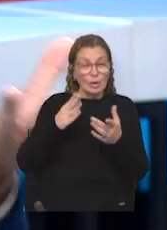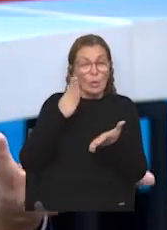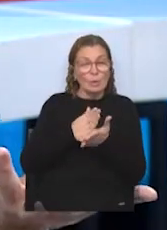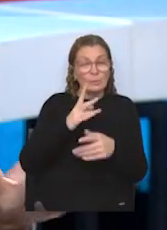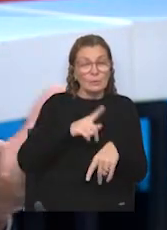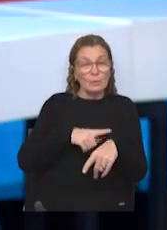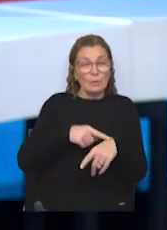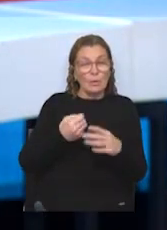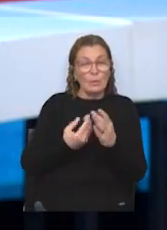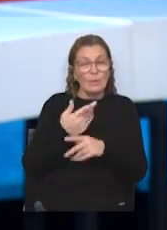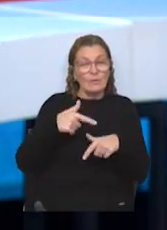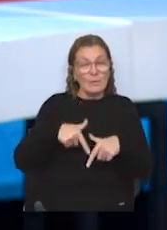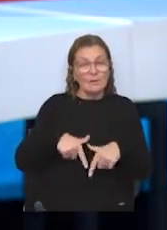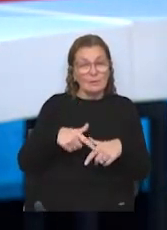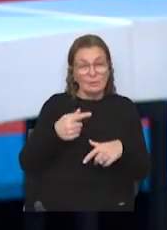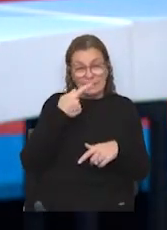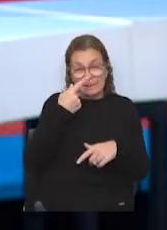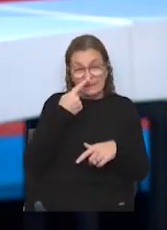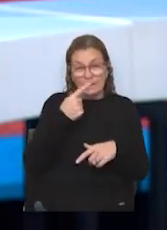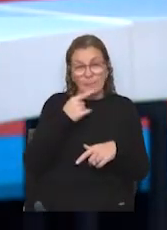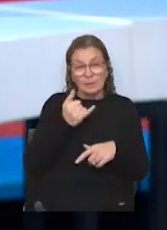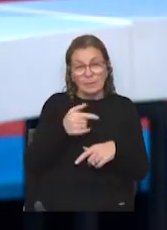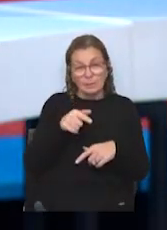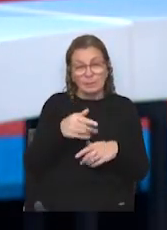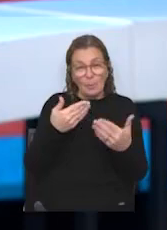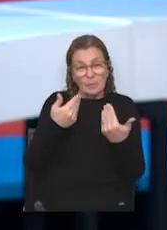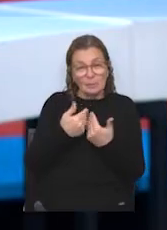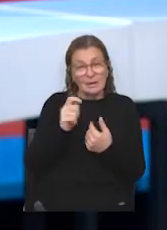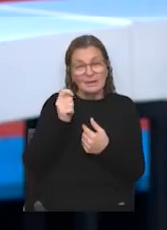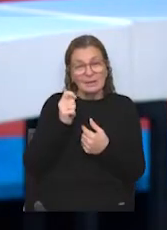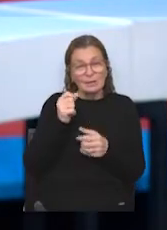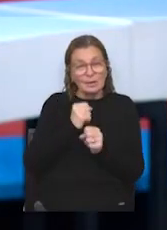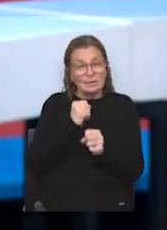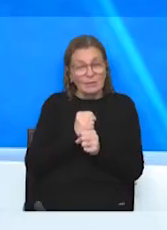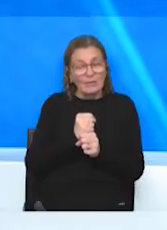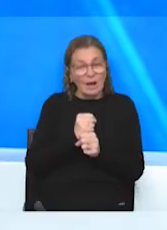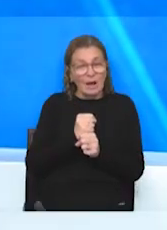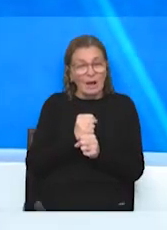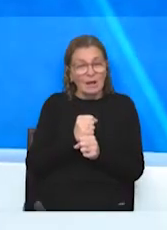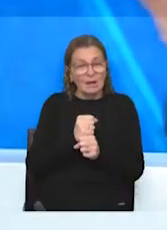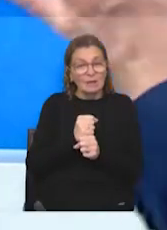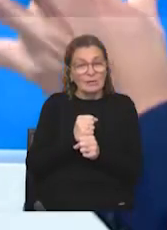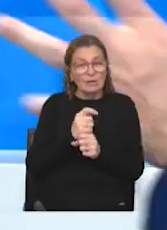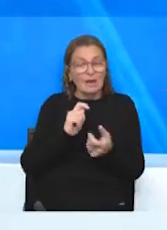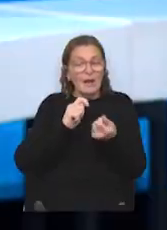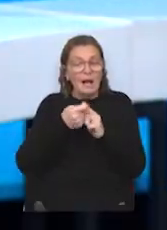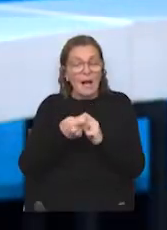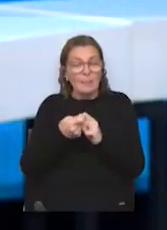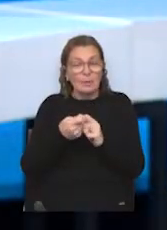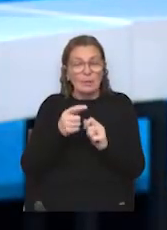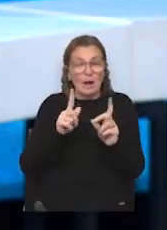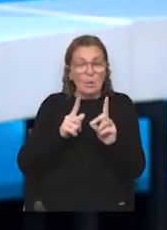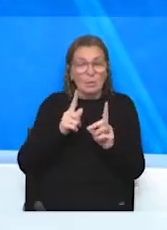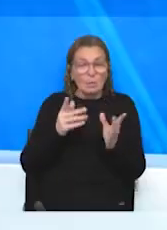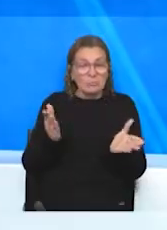tiempos con este nuevo ministro se han interesado por ejemplo en esto que estoy preguntando Quiénes son los que están trabajando en algunos emprendimientos qué transformación han tenido algunas